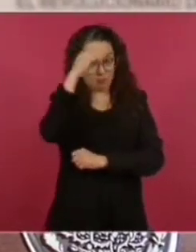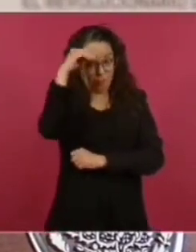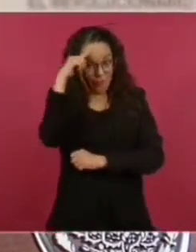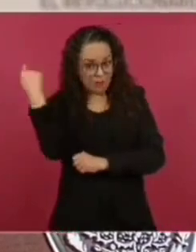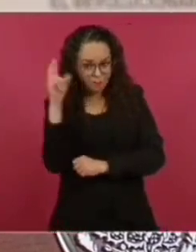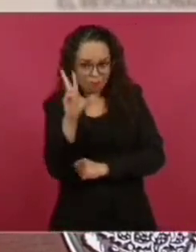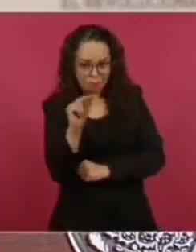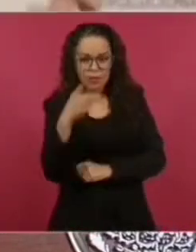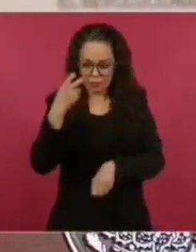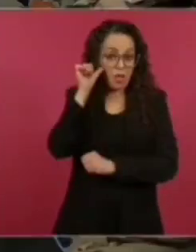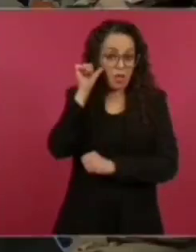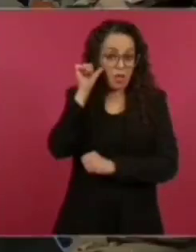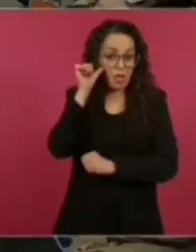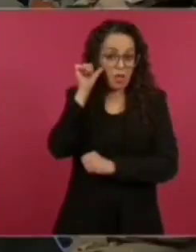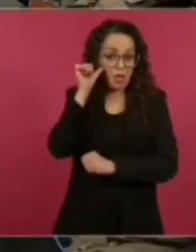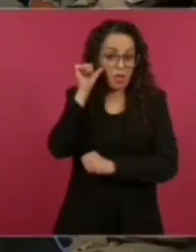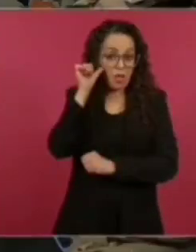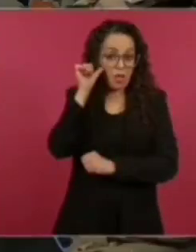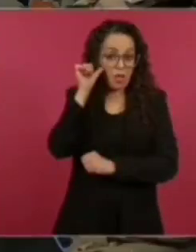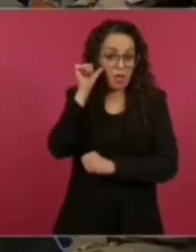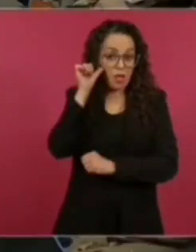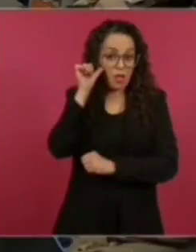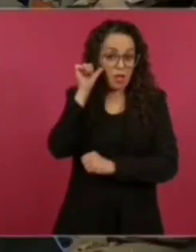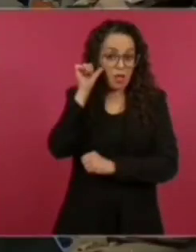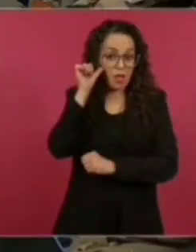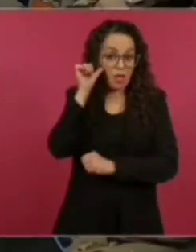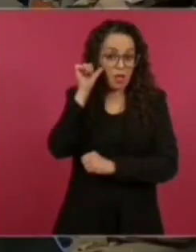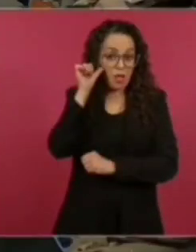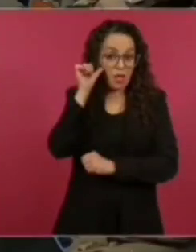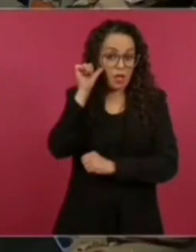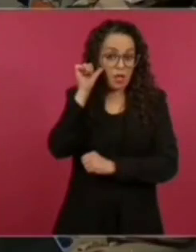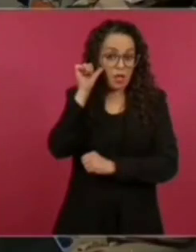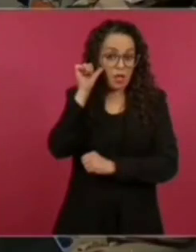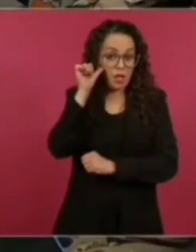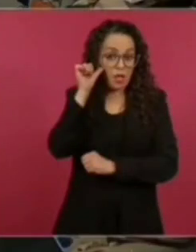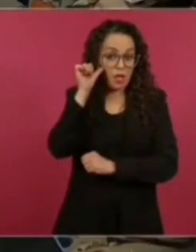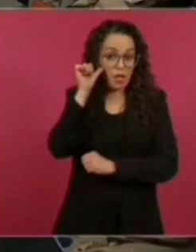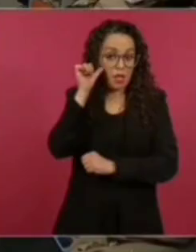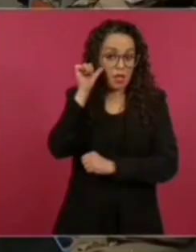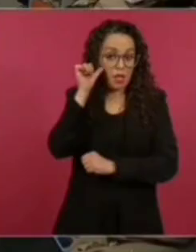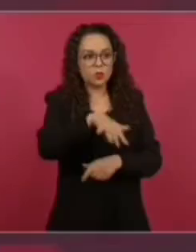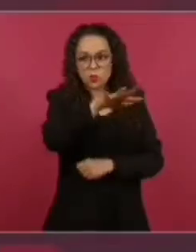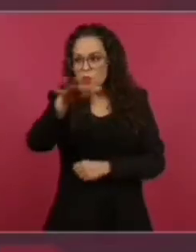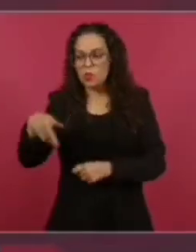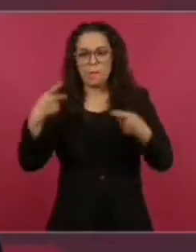y seguimos avanzando en la contratación de médicos, de especialistas,